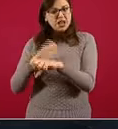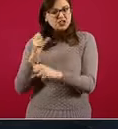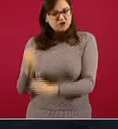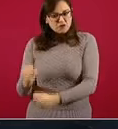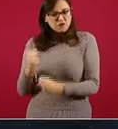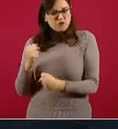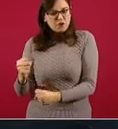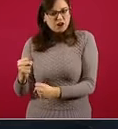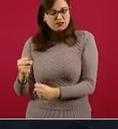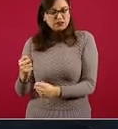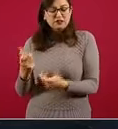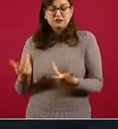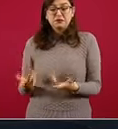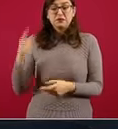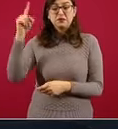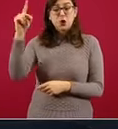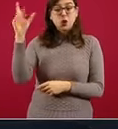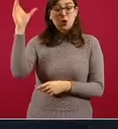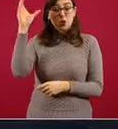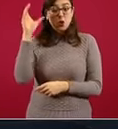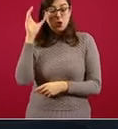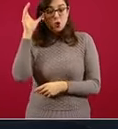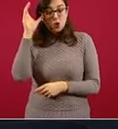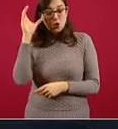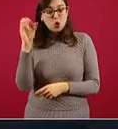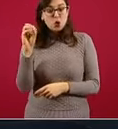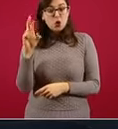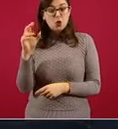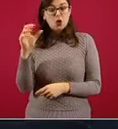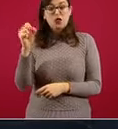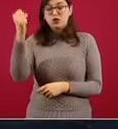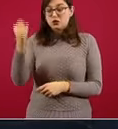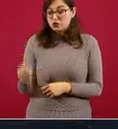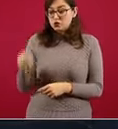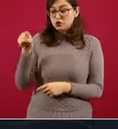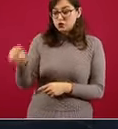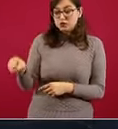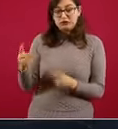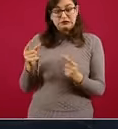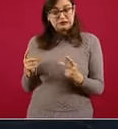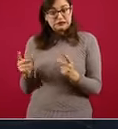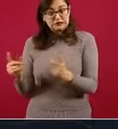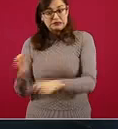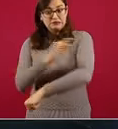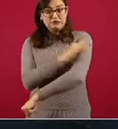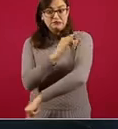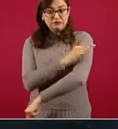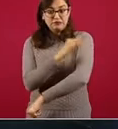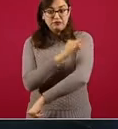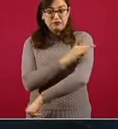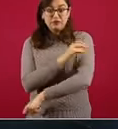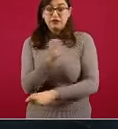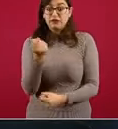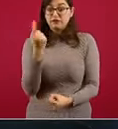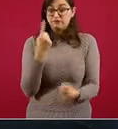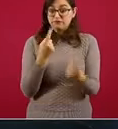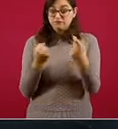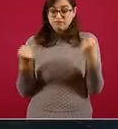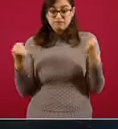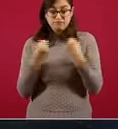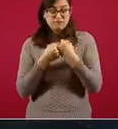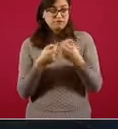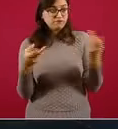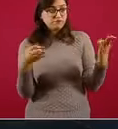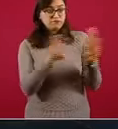pues ya Corea del Sur está apresurándose a vacunar. Algunas entidades cerraron fronteras con el Reino